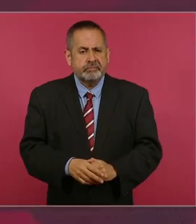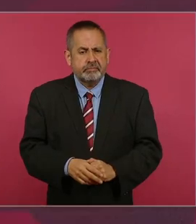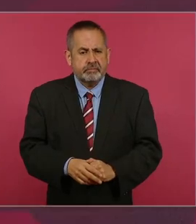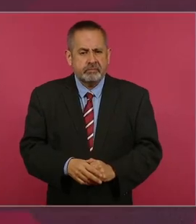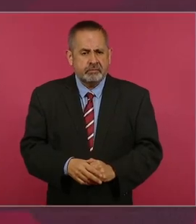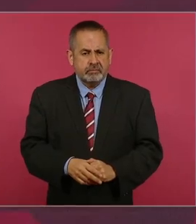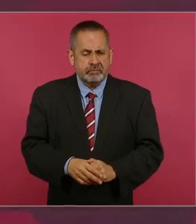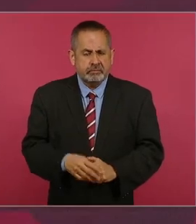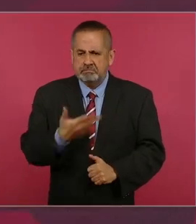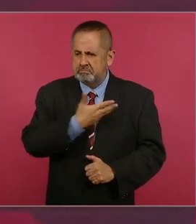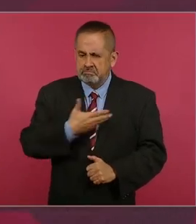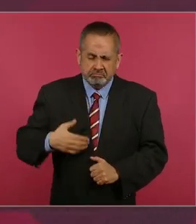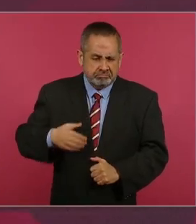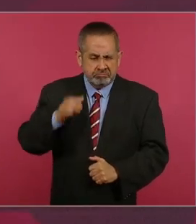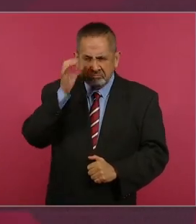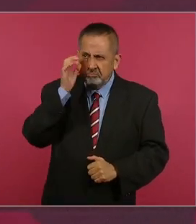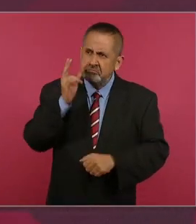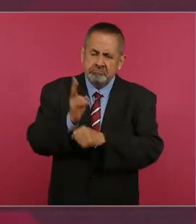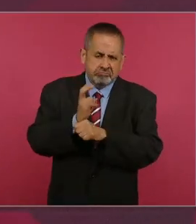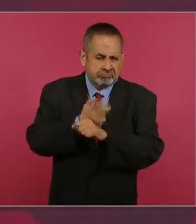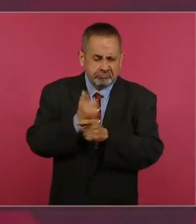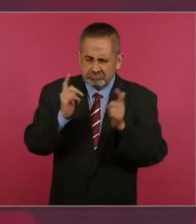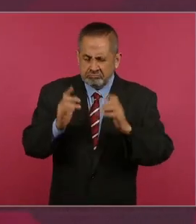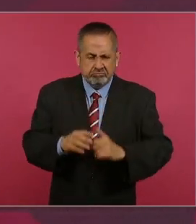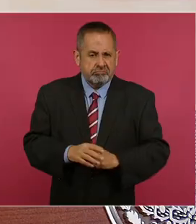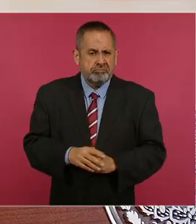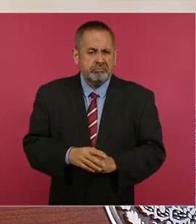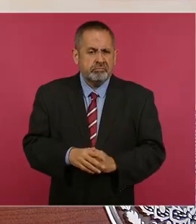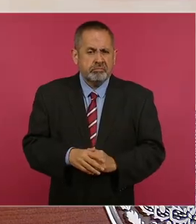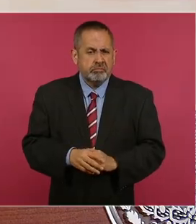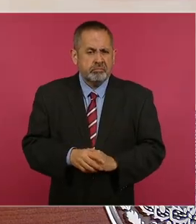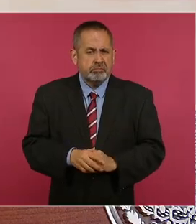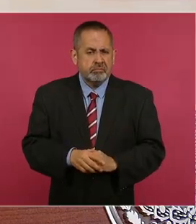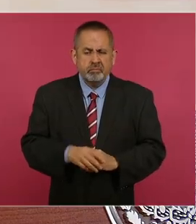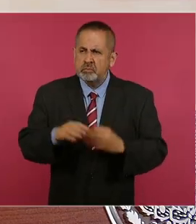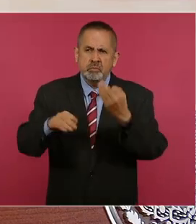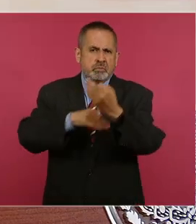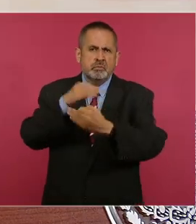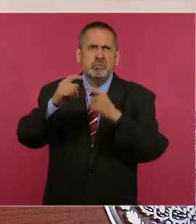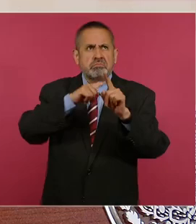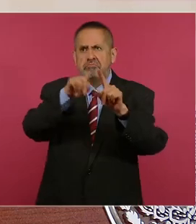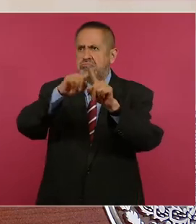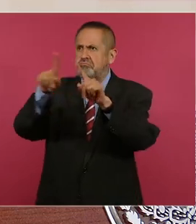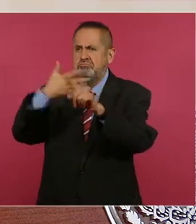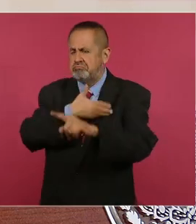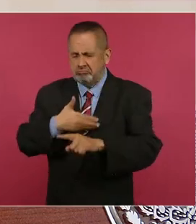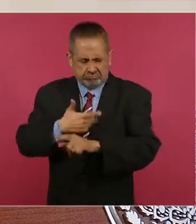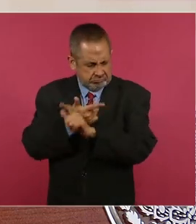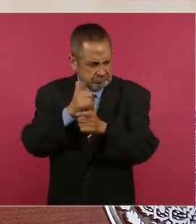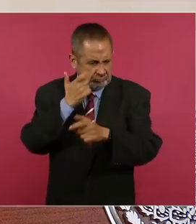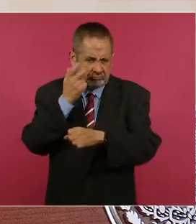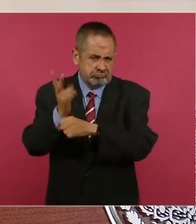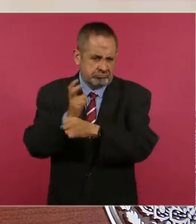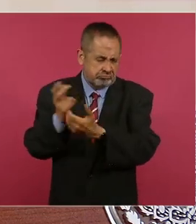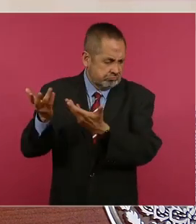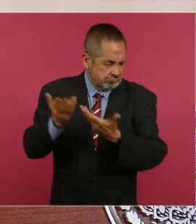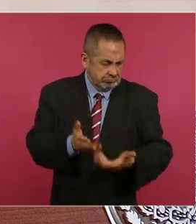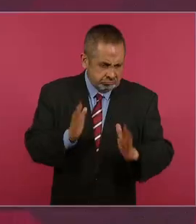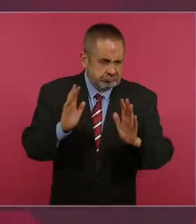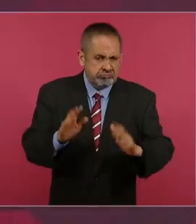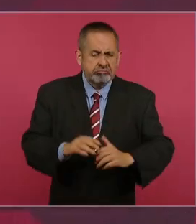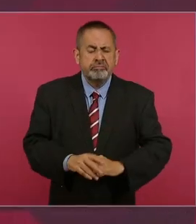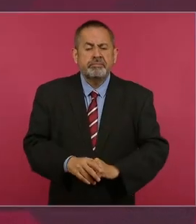el presidente de China, como otros presidentes. Queríamos que